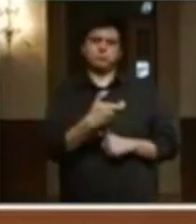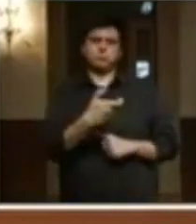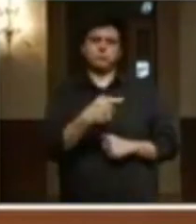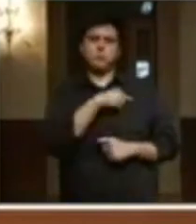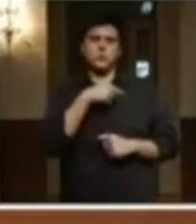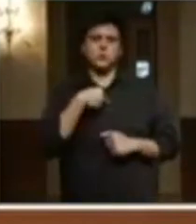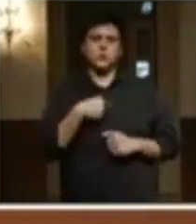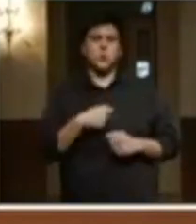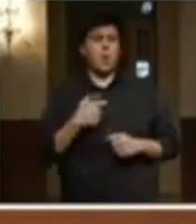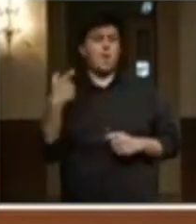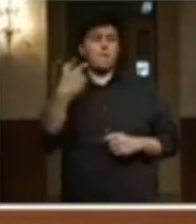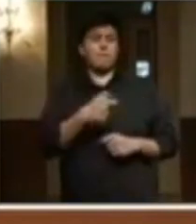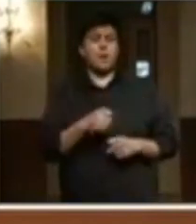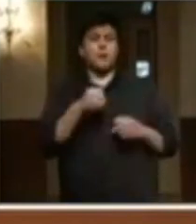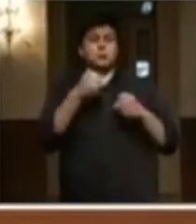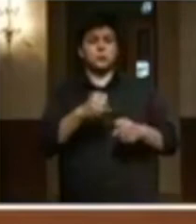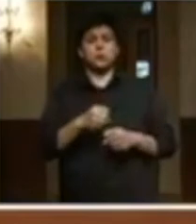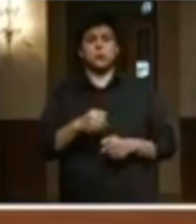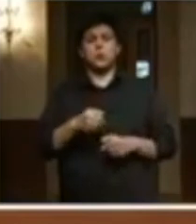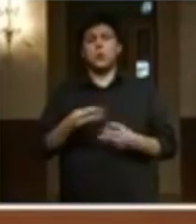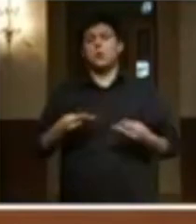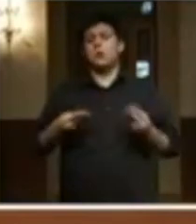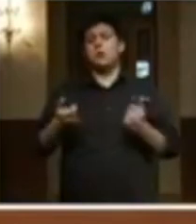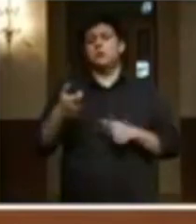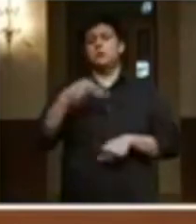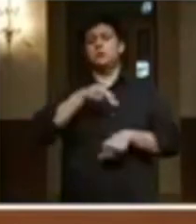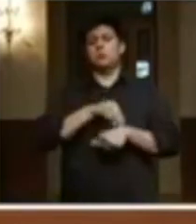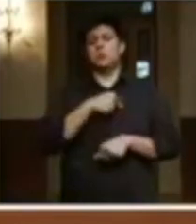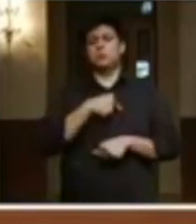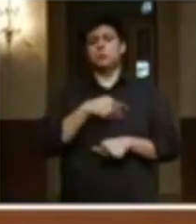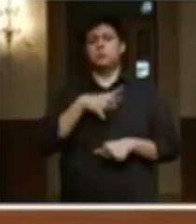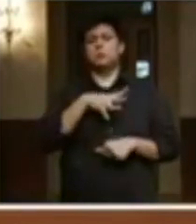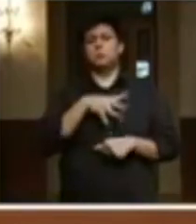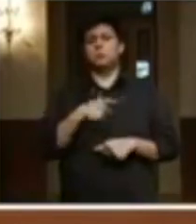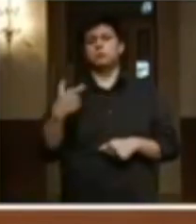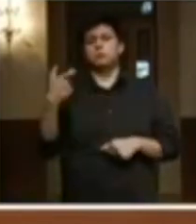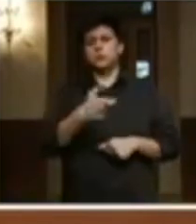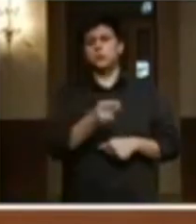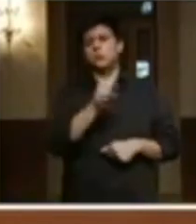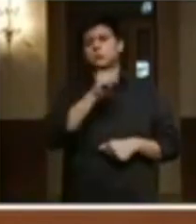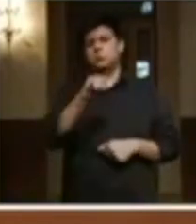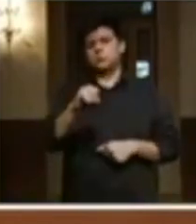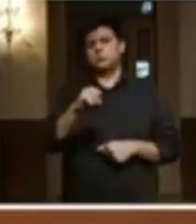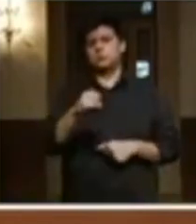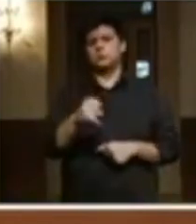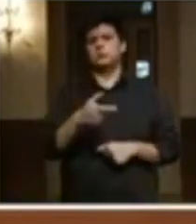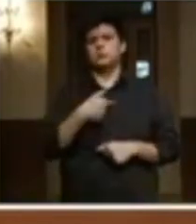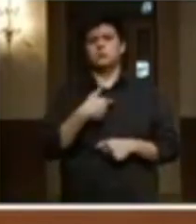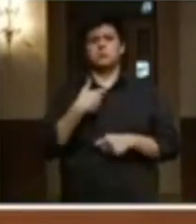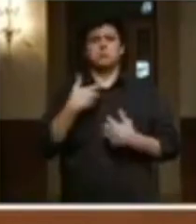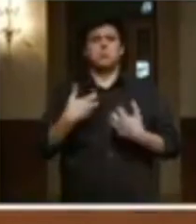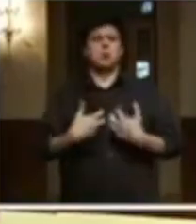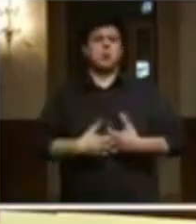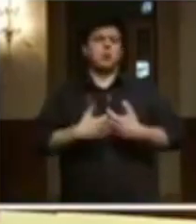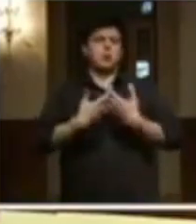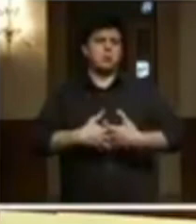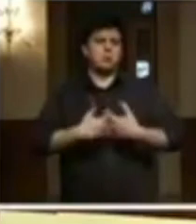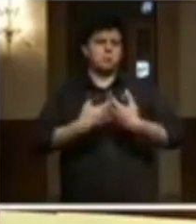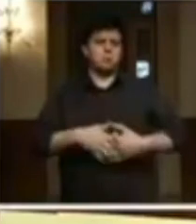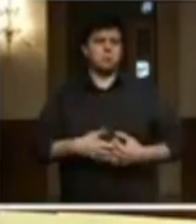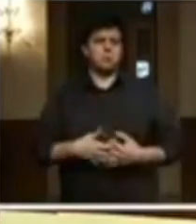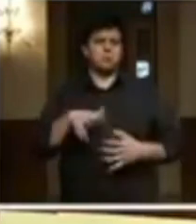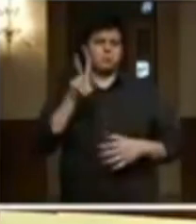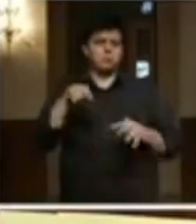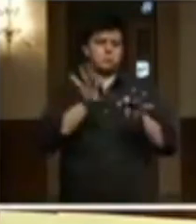mayores. Yo en este caso contaba con un seguro de gastos médicos mayores, una compañía grande